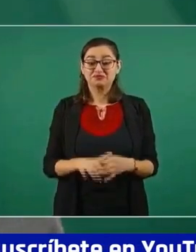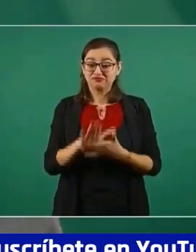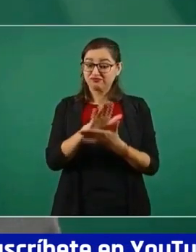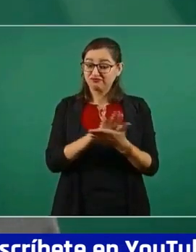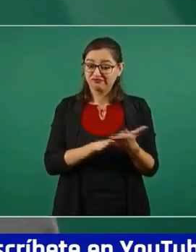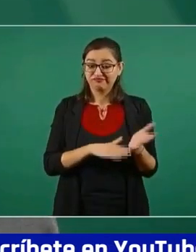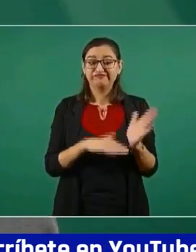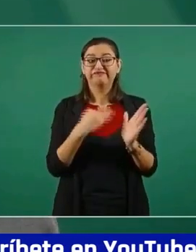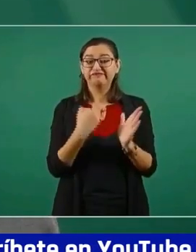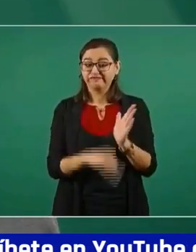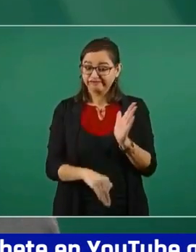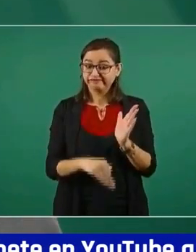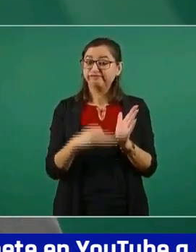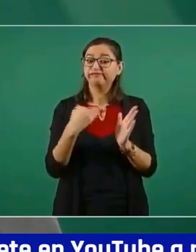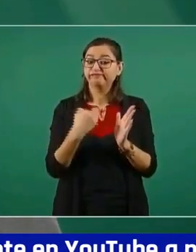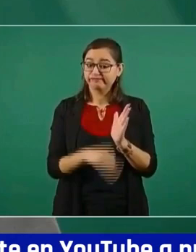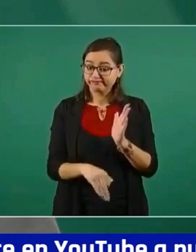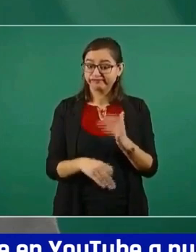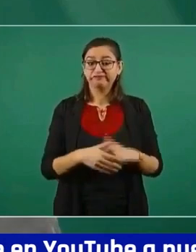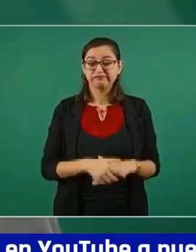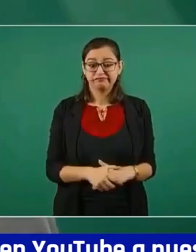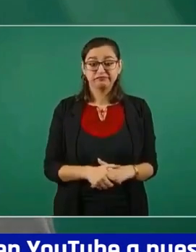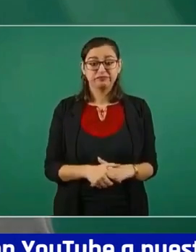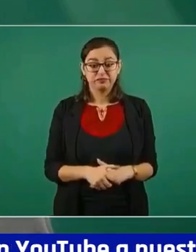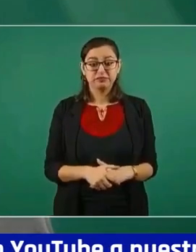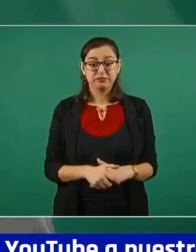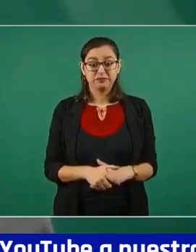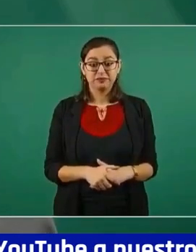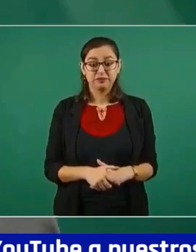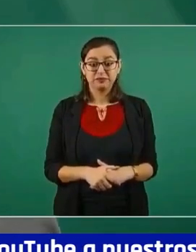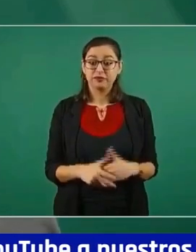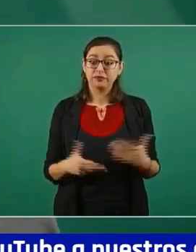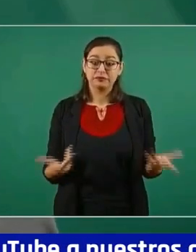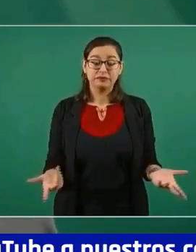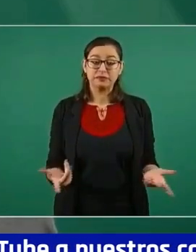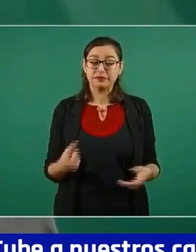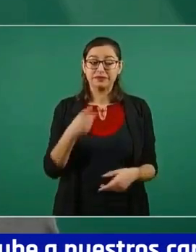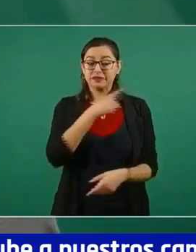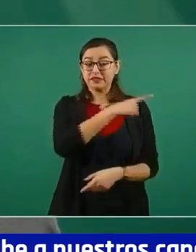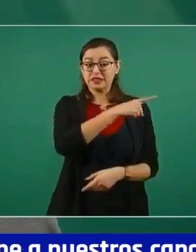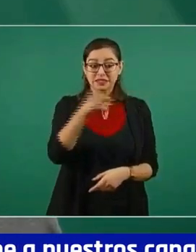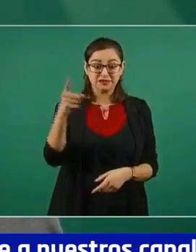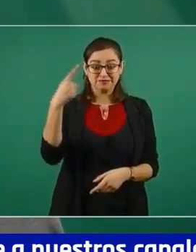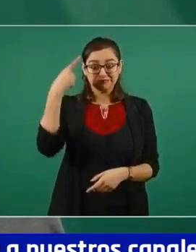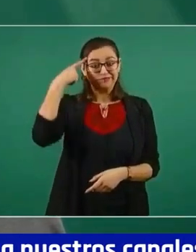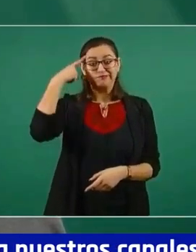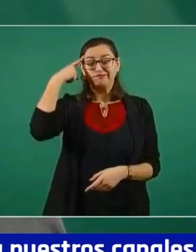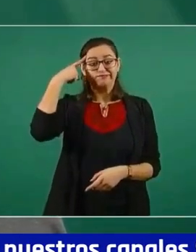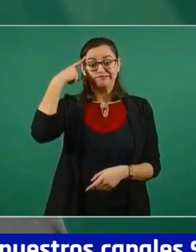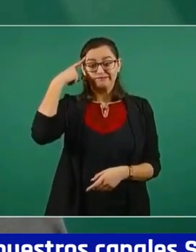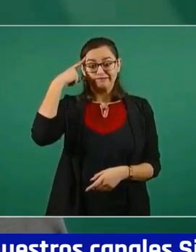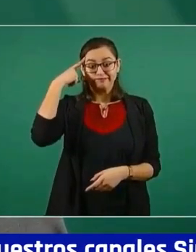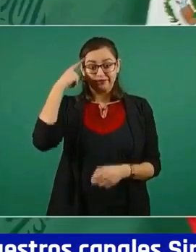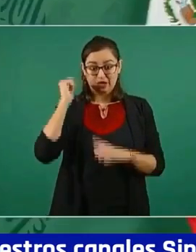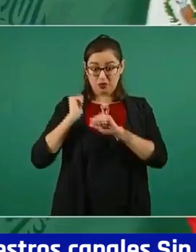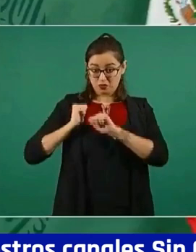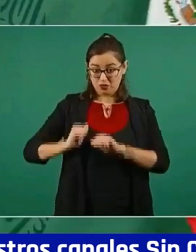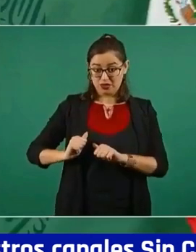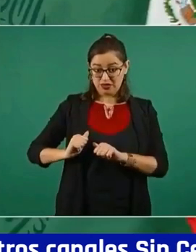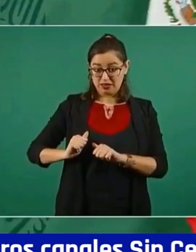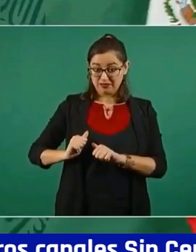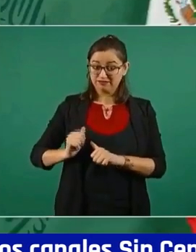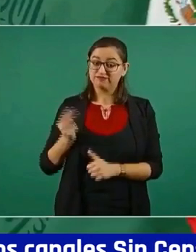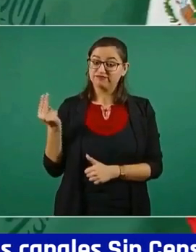humildad. Se olvidan de que el poder es humildad.